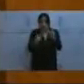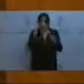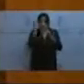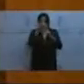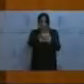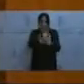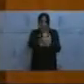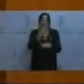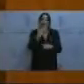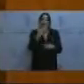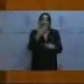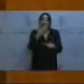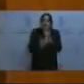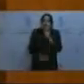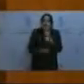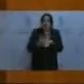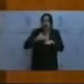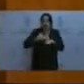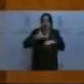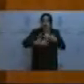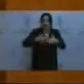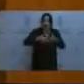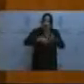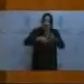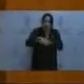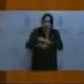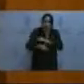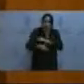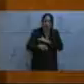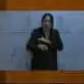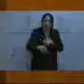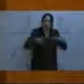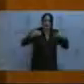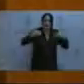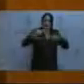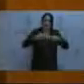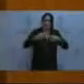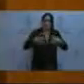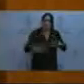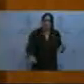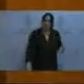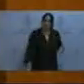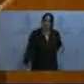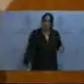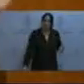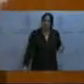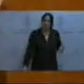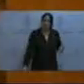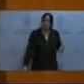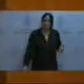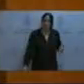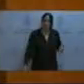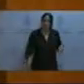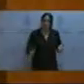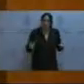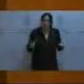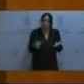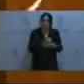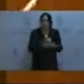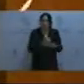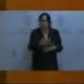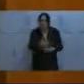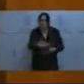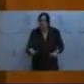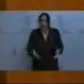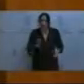lo que es la ejecución, ¿qué es? Que no hay ningún responsable político. Se van todos de andanas. Nadie